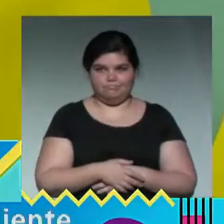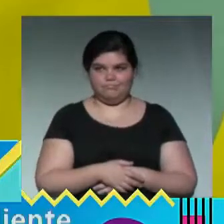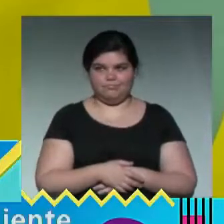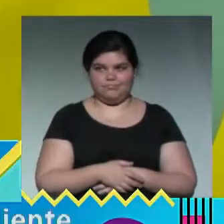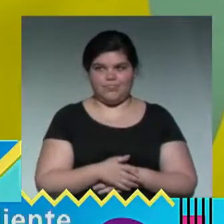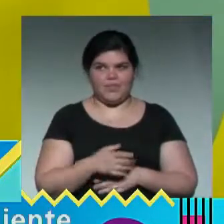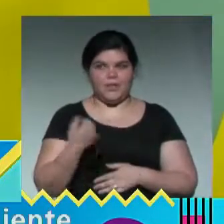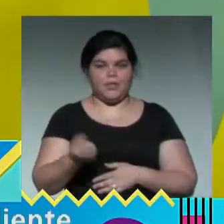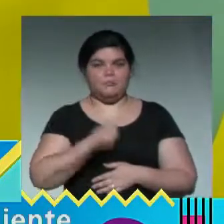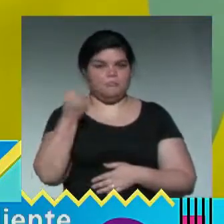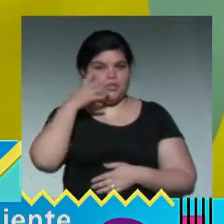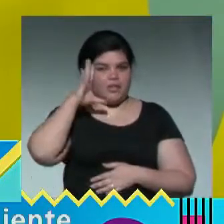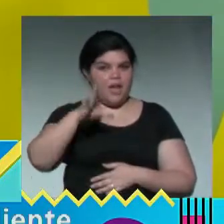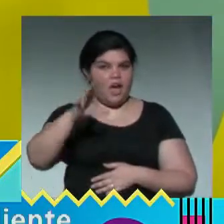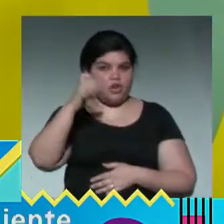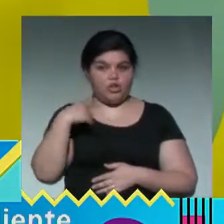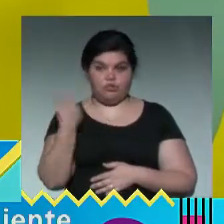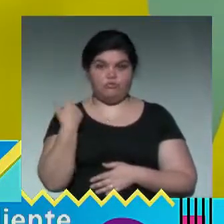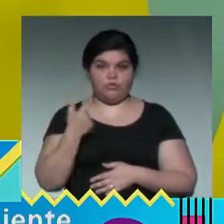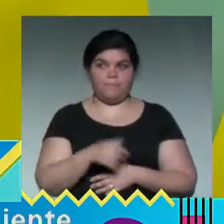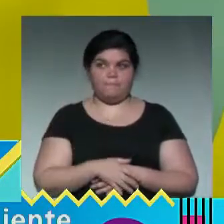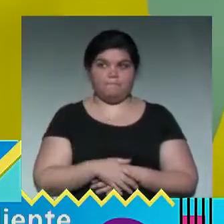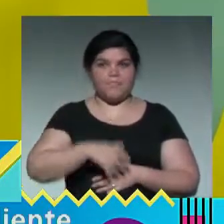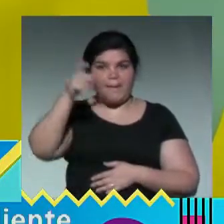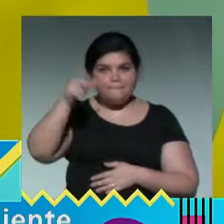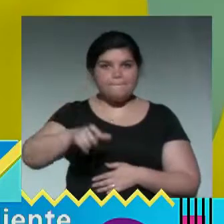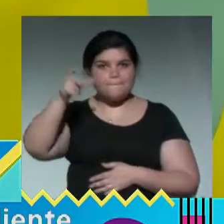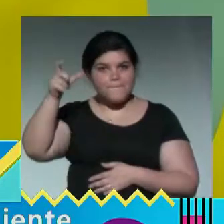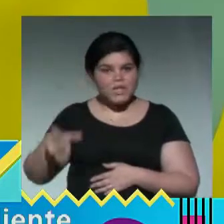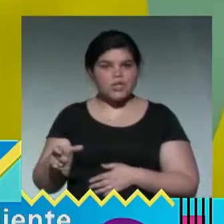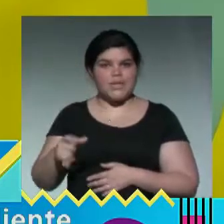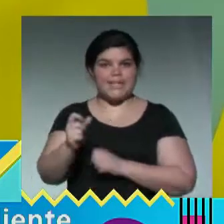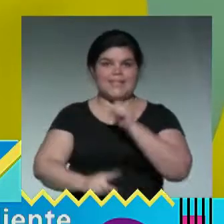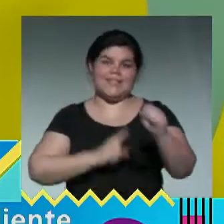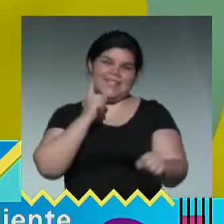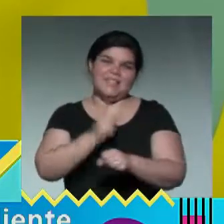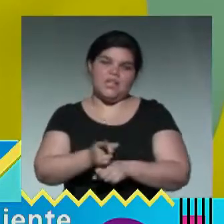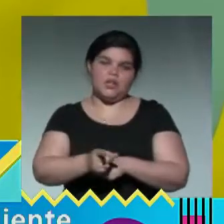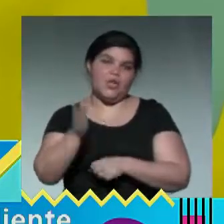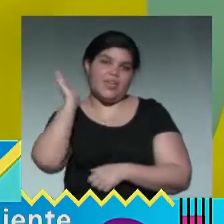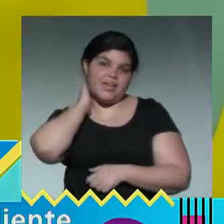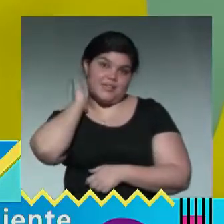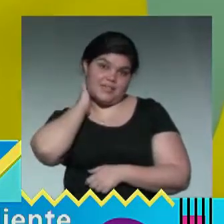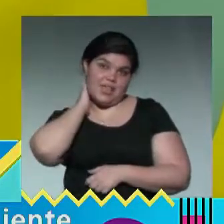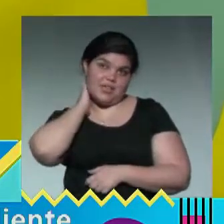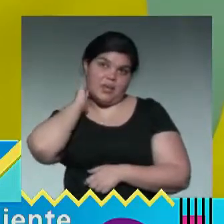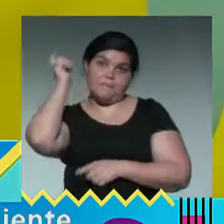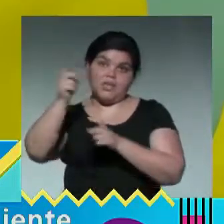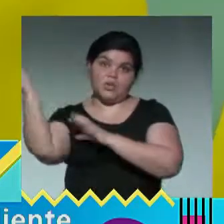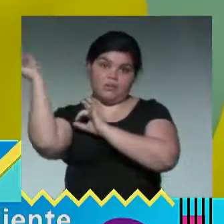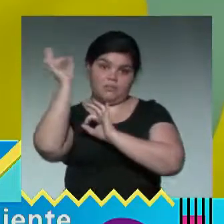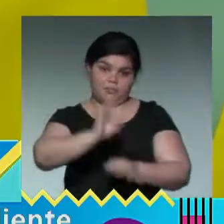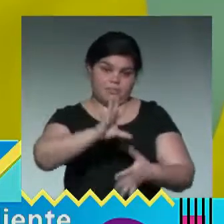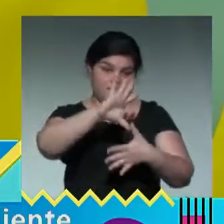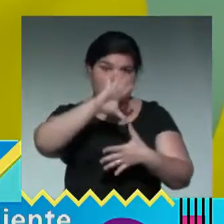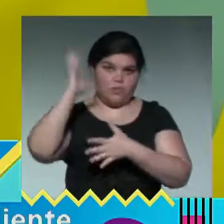que nosotros a la hora de la llegada de los conquistadores, estamos hablando del siglo XVI, tenemos dos grandes civilizaciones, no